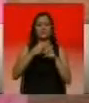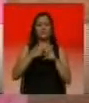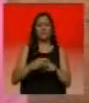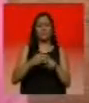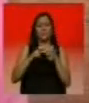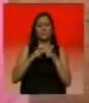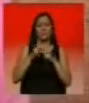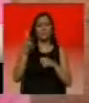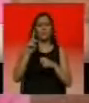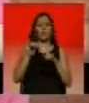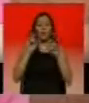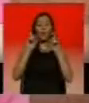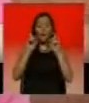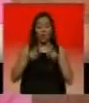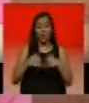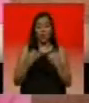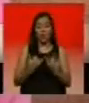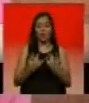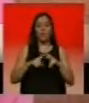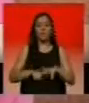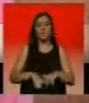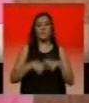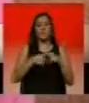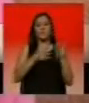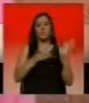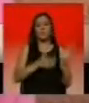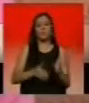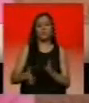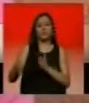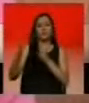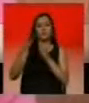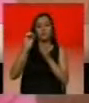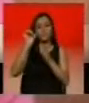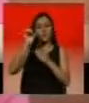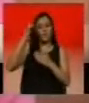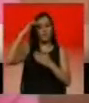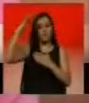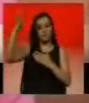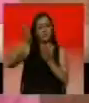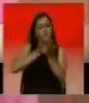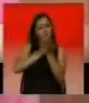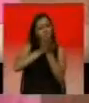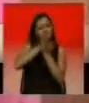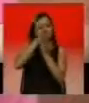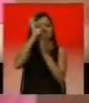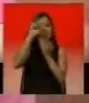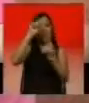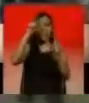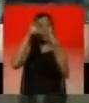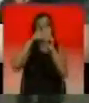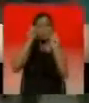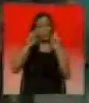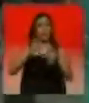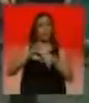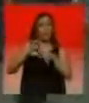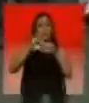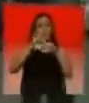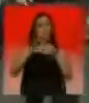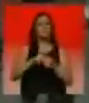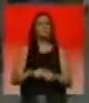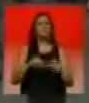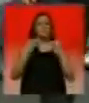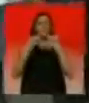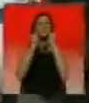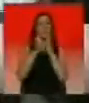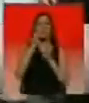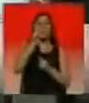este momento lo que se debe iniciar es un proceso de lineamientos que pueda llegar a un punto de unidad. En el partido de